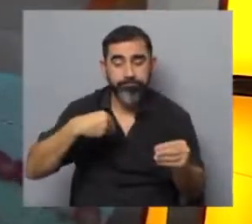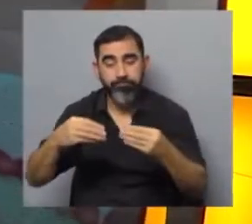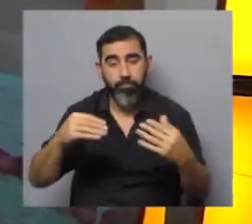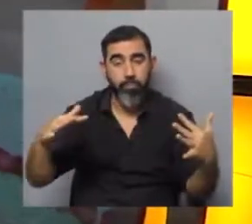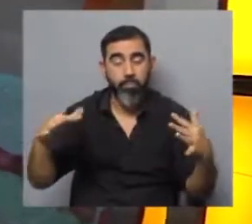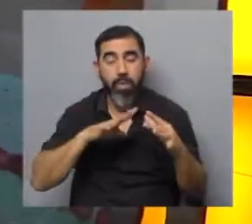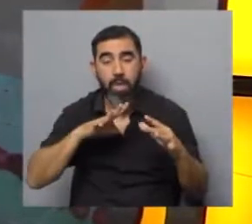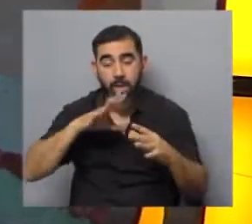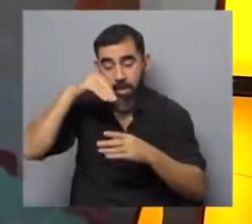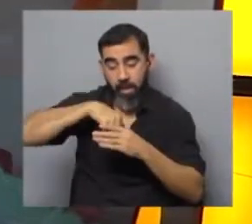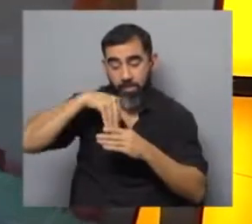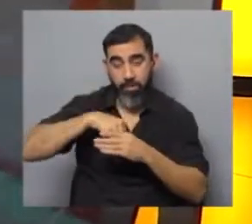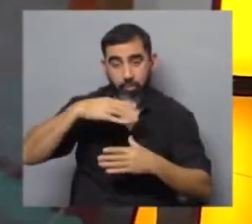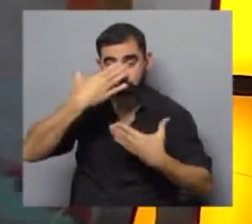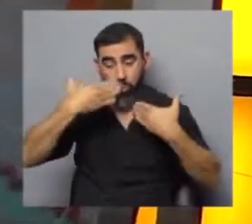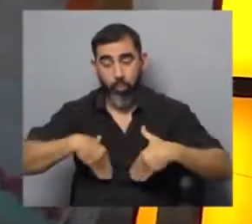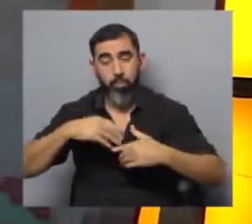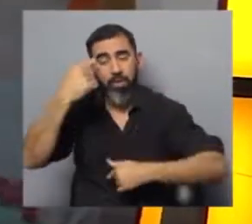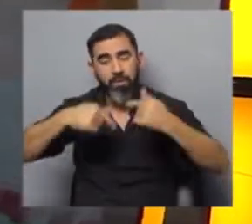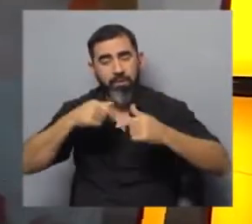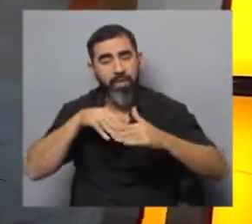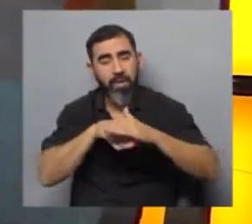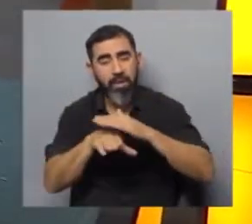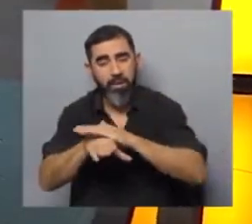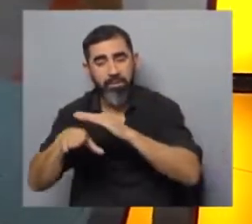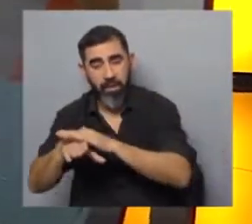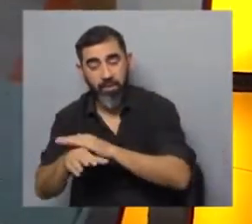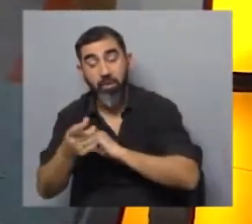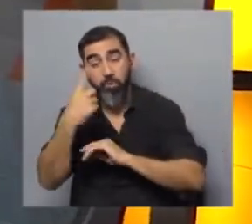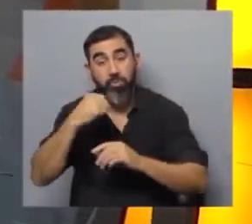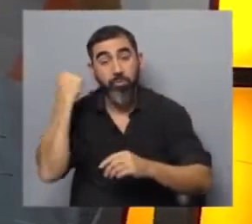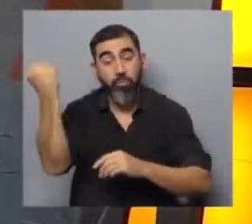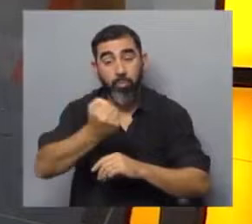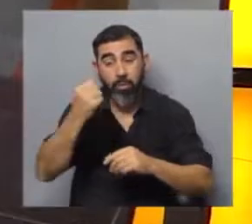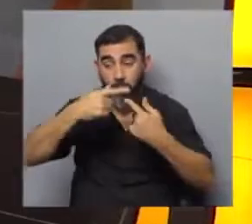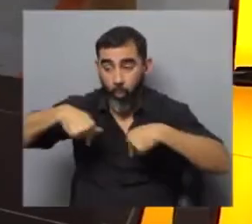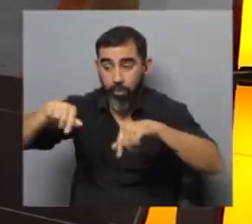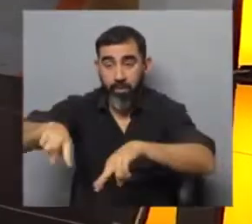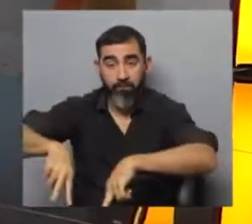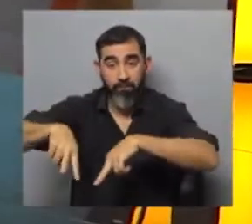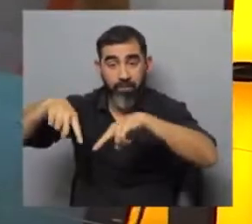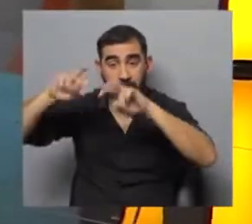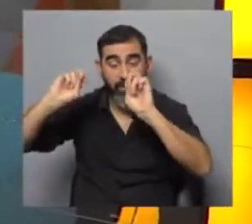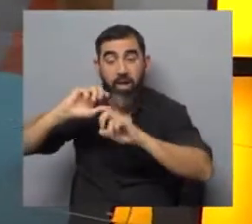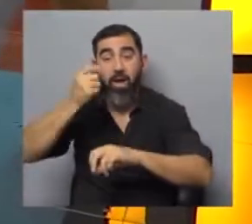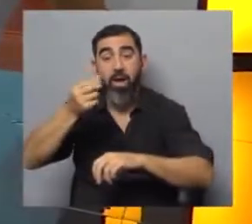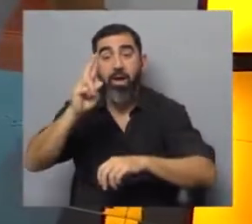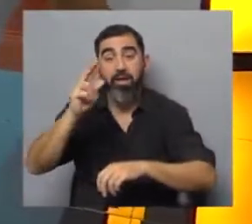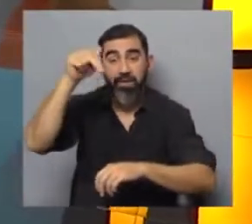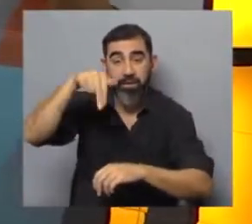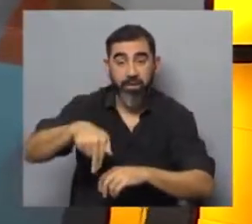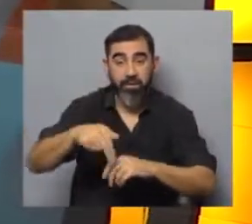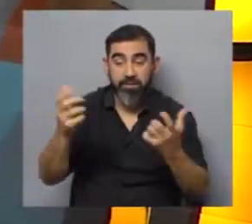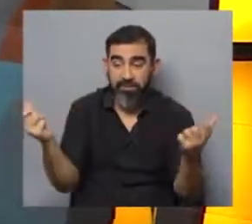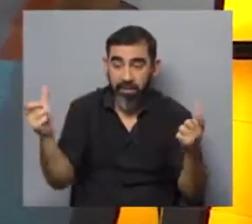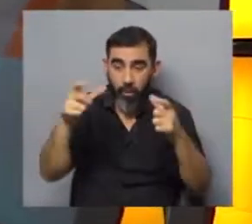en el organismo, con muchas entradas distintas. Por eso también es importante que ustedes, los que investigan el ARN para distintas cosas, se